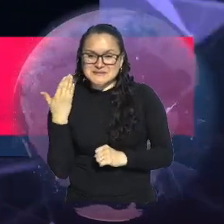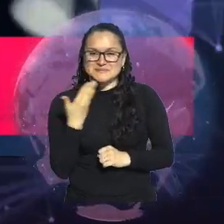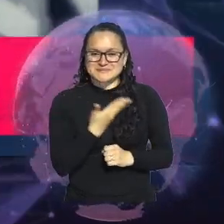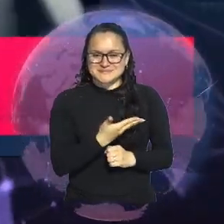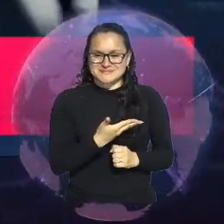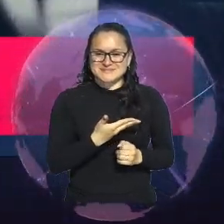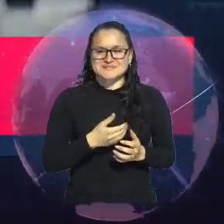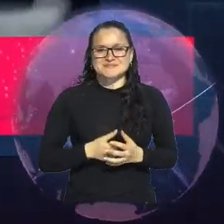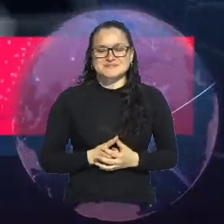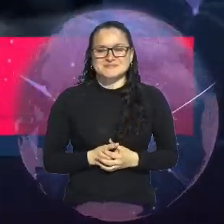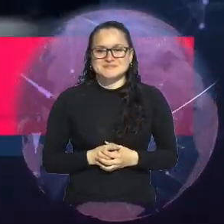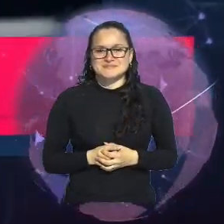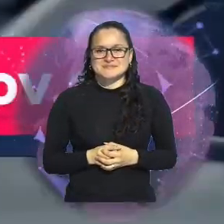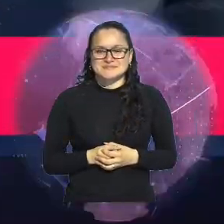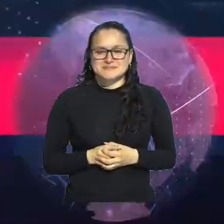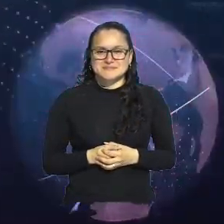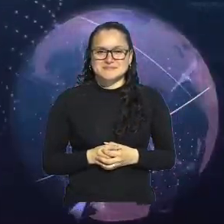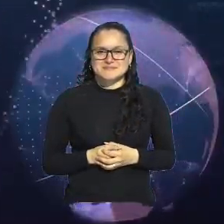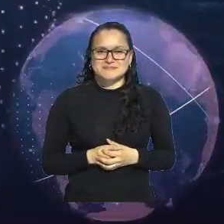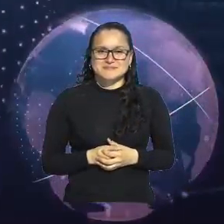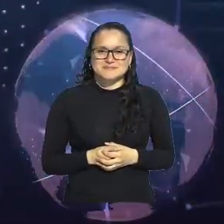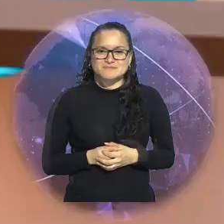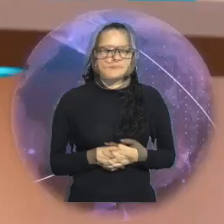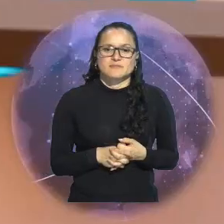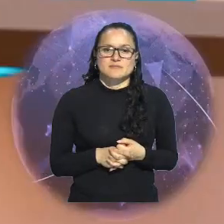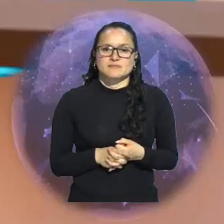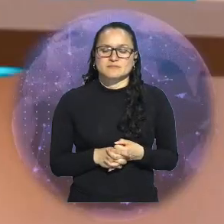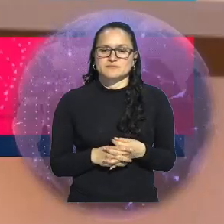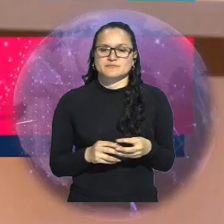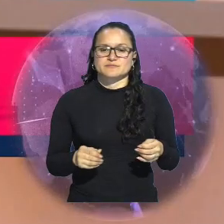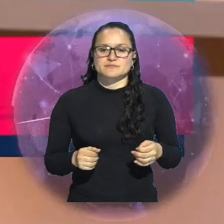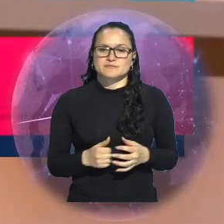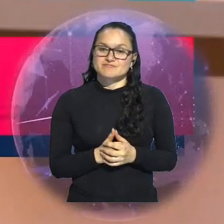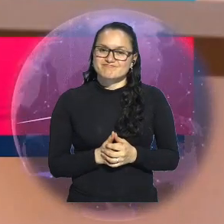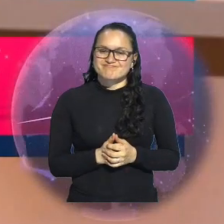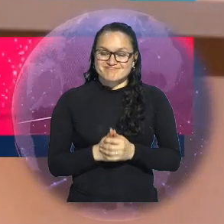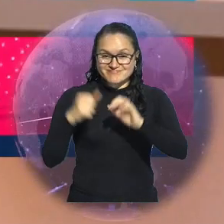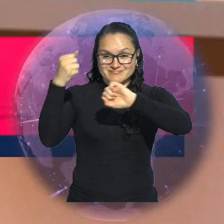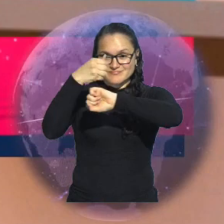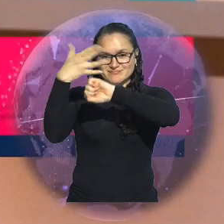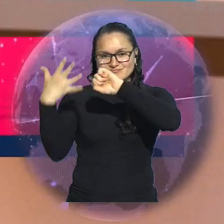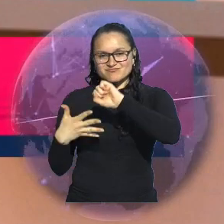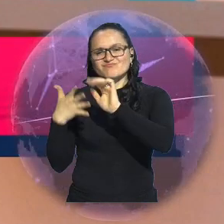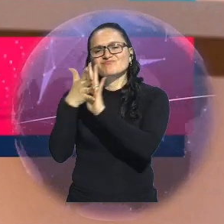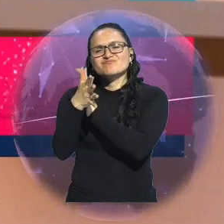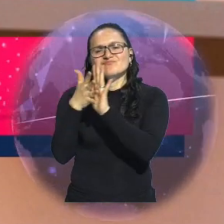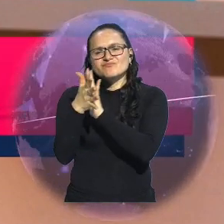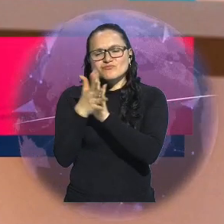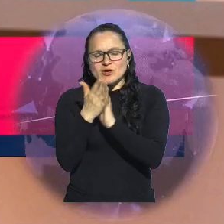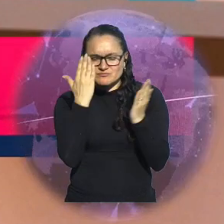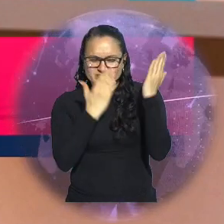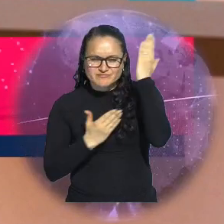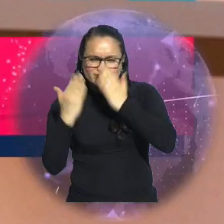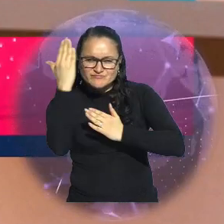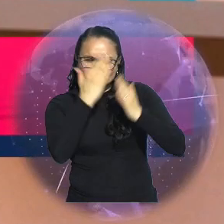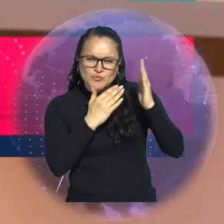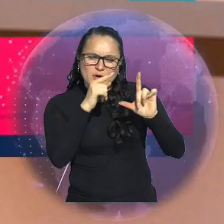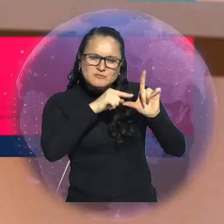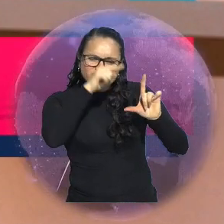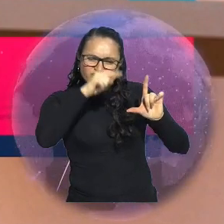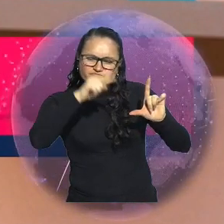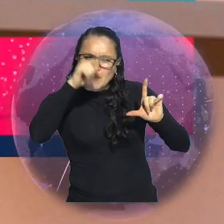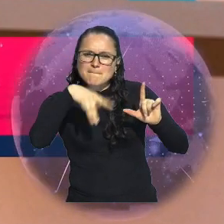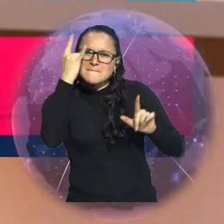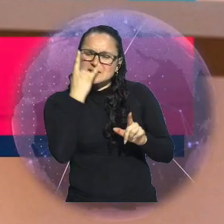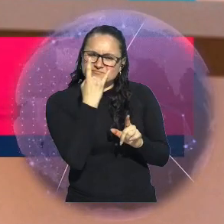www.sec.gov puntocom la crc publicó el estudio de monitoreo de tendencias tecnológicas y de